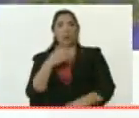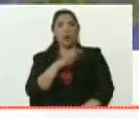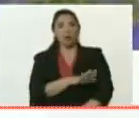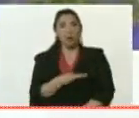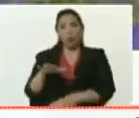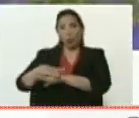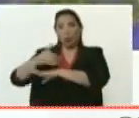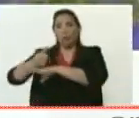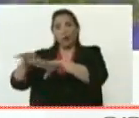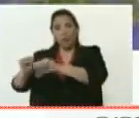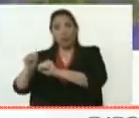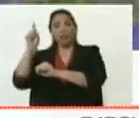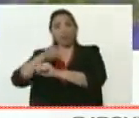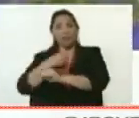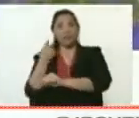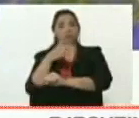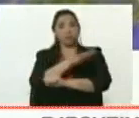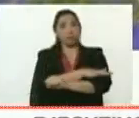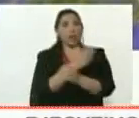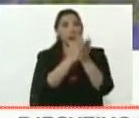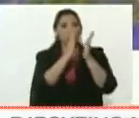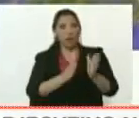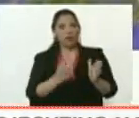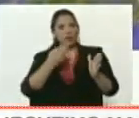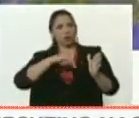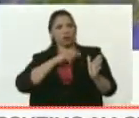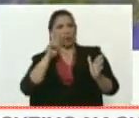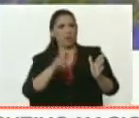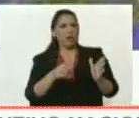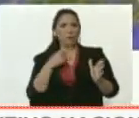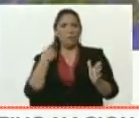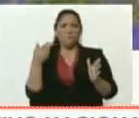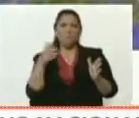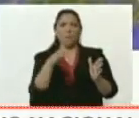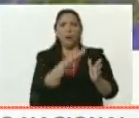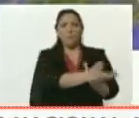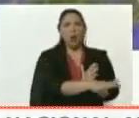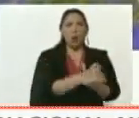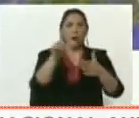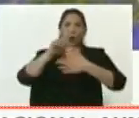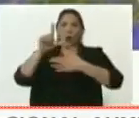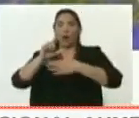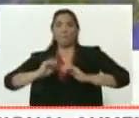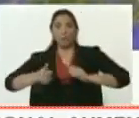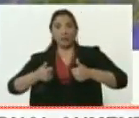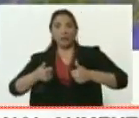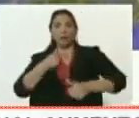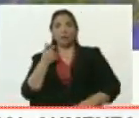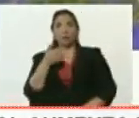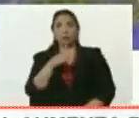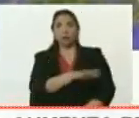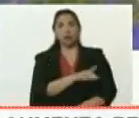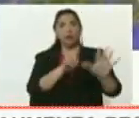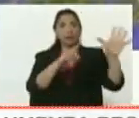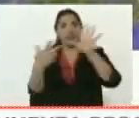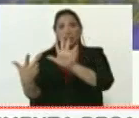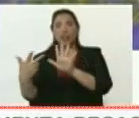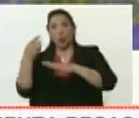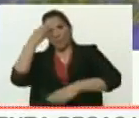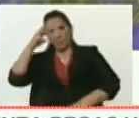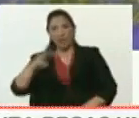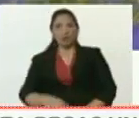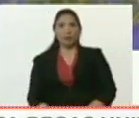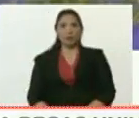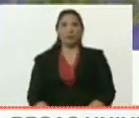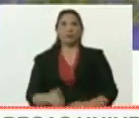también mata a los estudiantes, ahí tenemos masacres en América Latina, comenzando por la masacre del 68 en México, Ayotzinapa